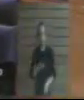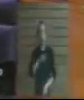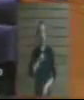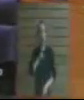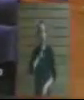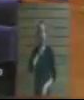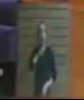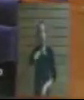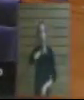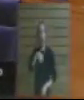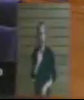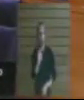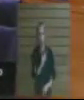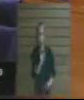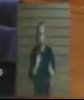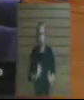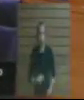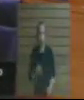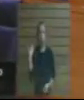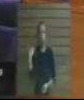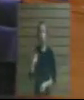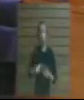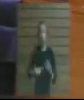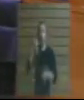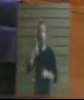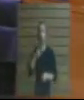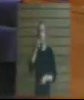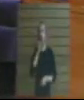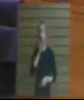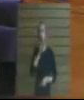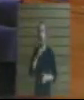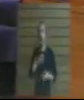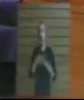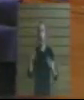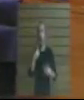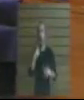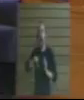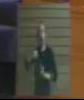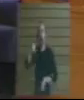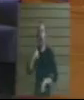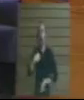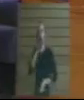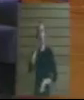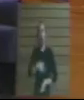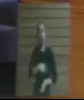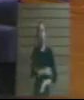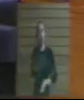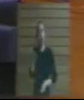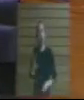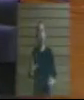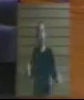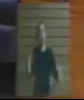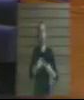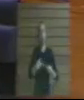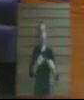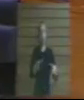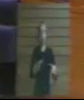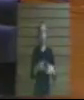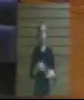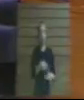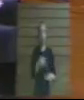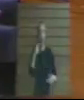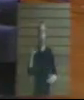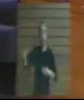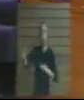decir, ustedes para aprobar el presupuesto del año 2018 les dijeron a sus socios que lo que viniera de la aportación, del ajuste,